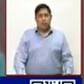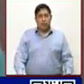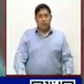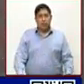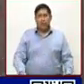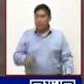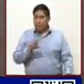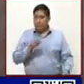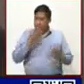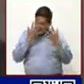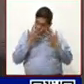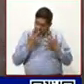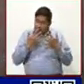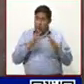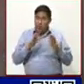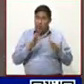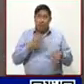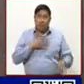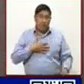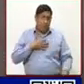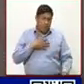Mamita, no te pongas triste, ¿ya? Ya está